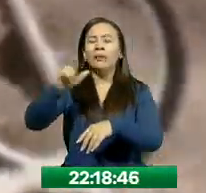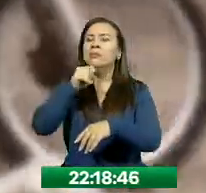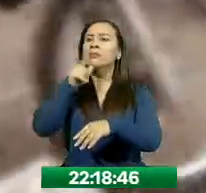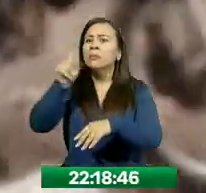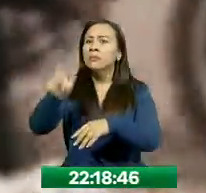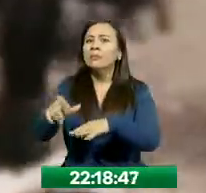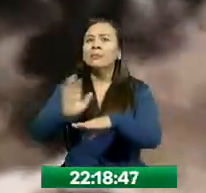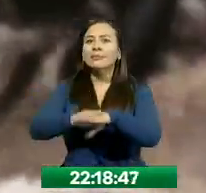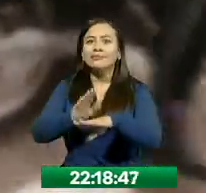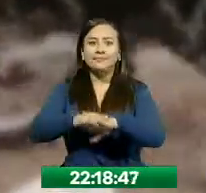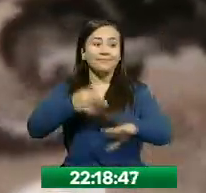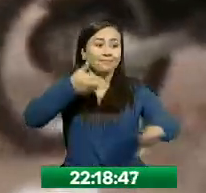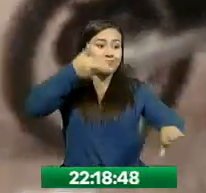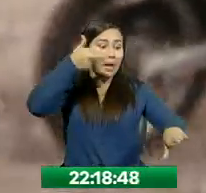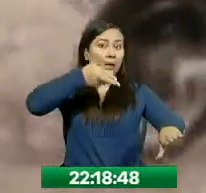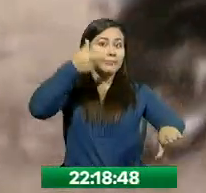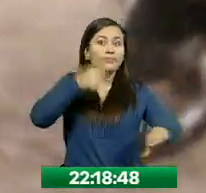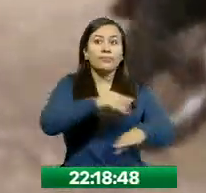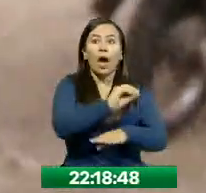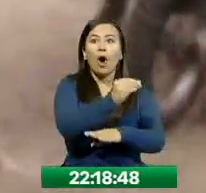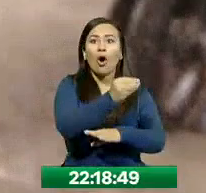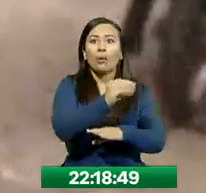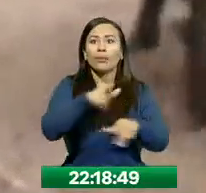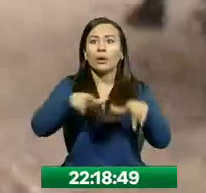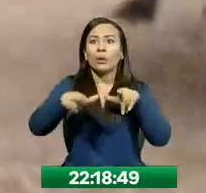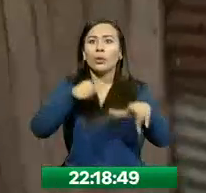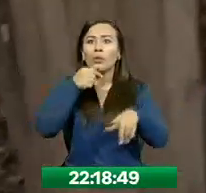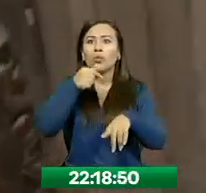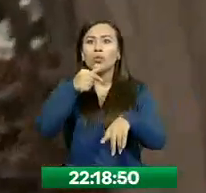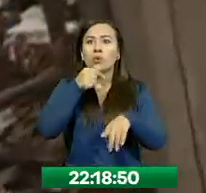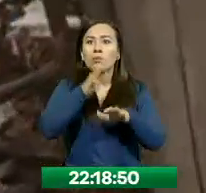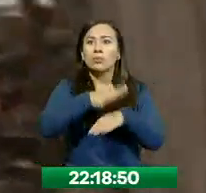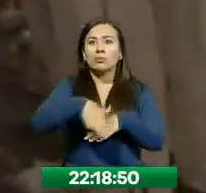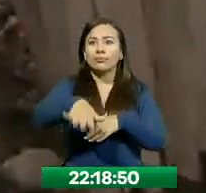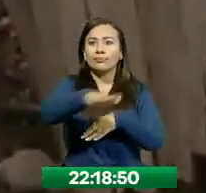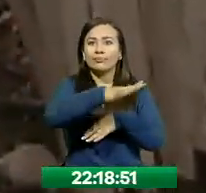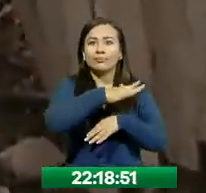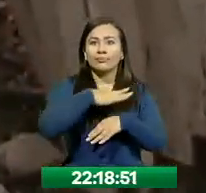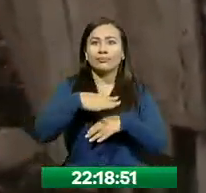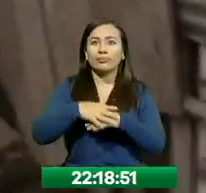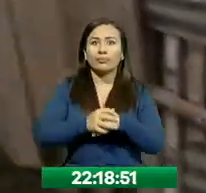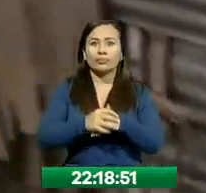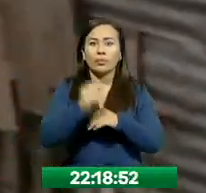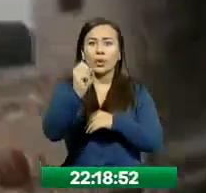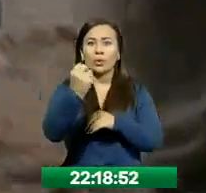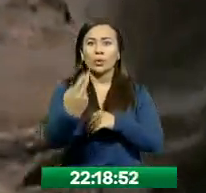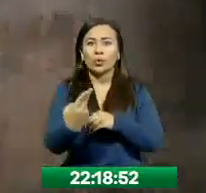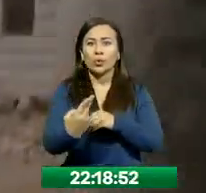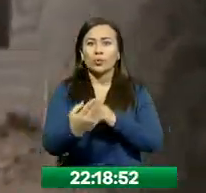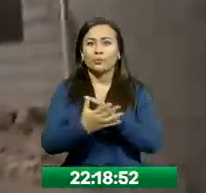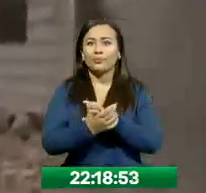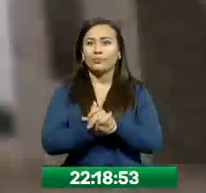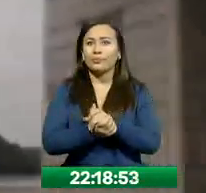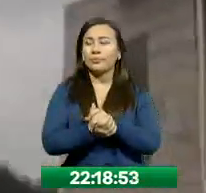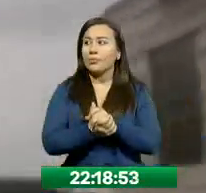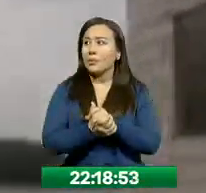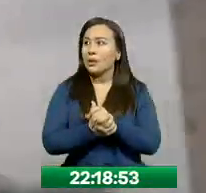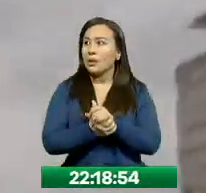autor de un crimen cometido en la cooperativa Batalla de Tarqui, perteneciente al Guasmo Sur.